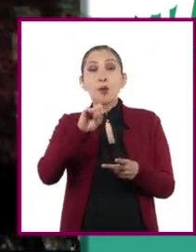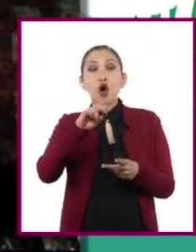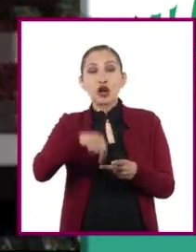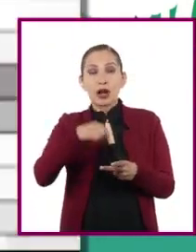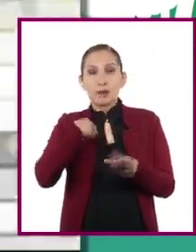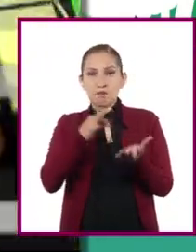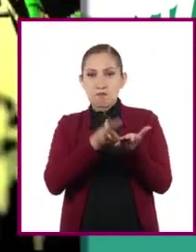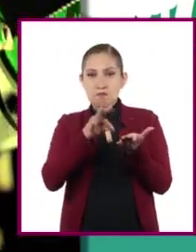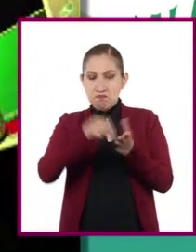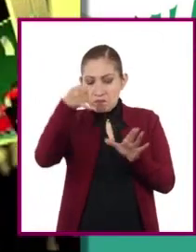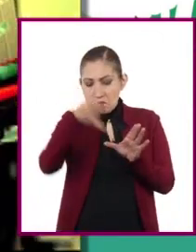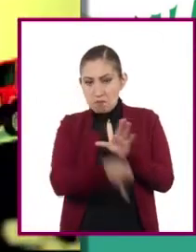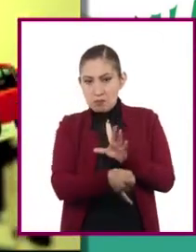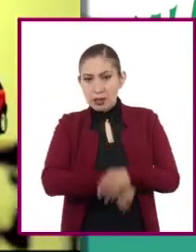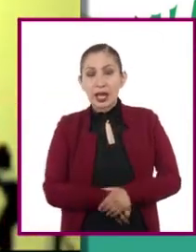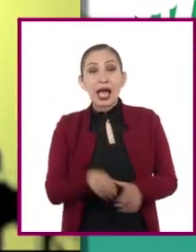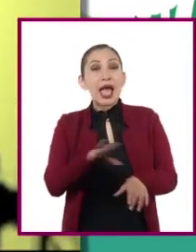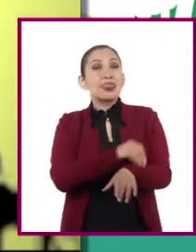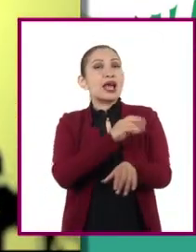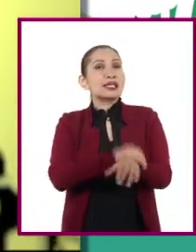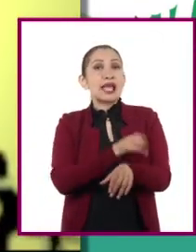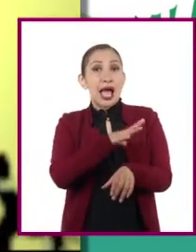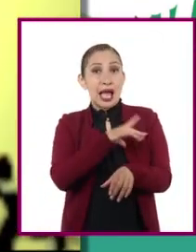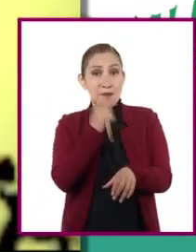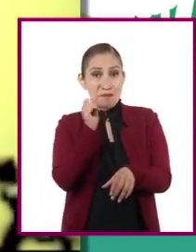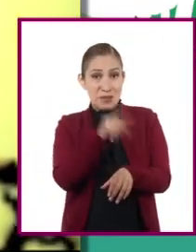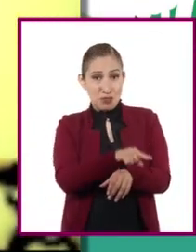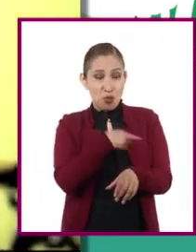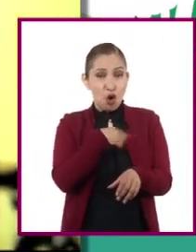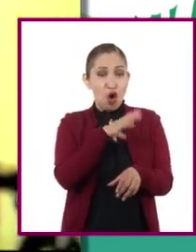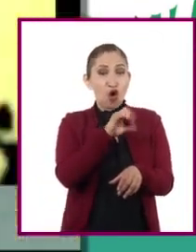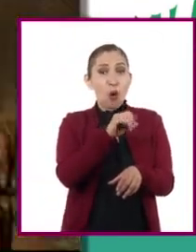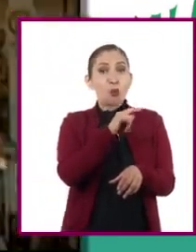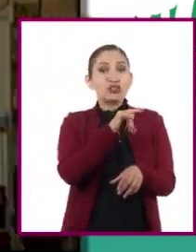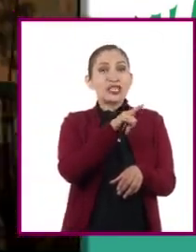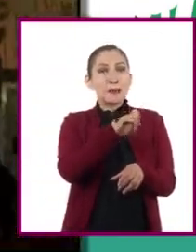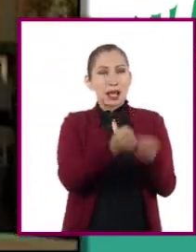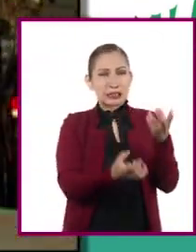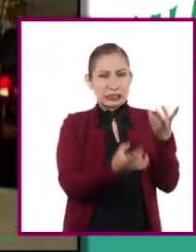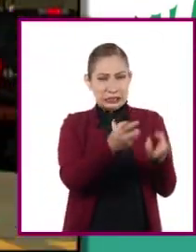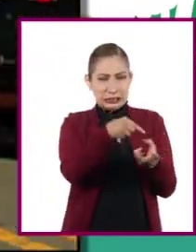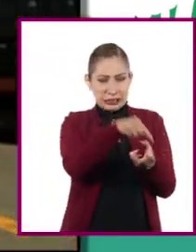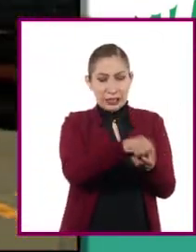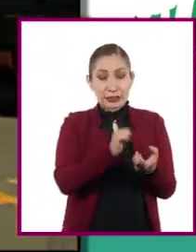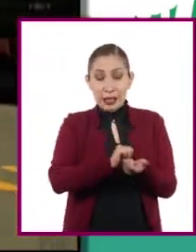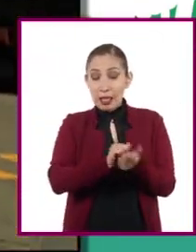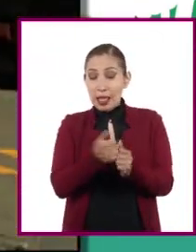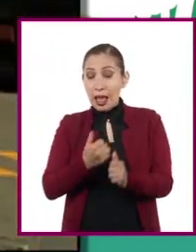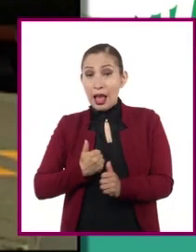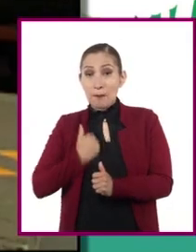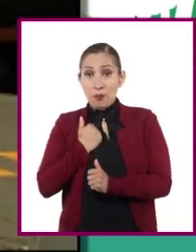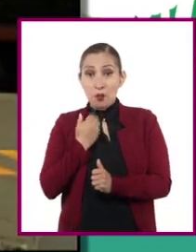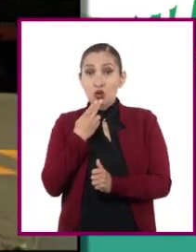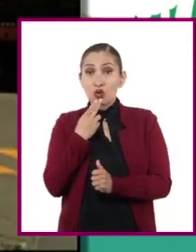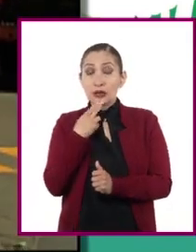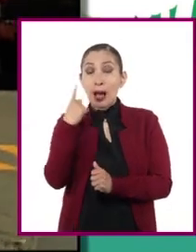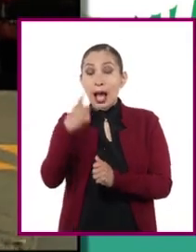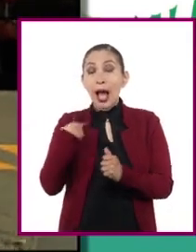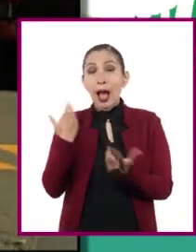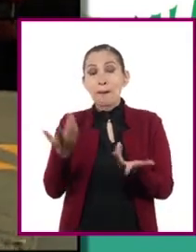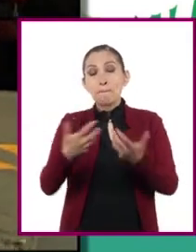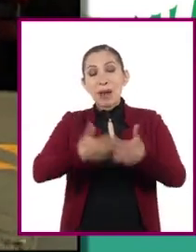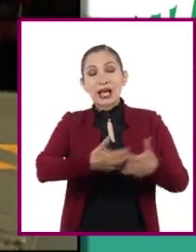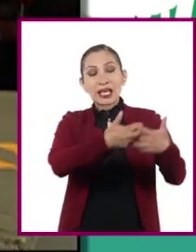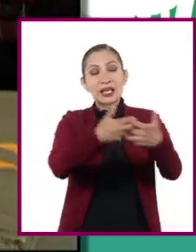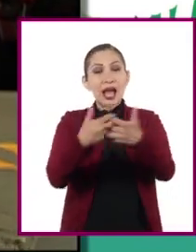mineral. La energía que se obtiene a partir de los combustibles es aprovechada en la mayoría de los aparatos